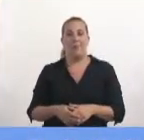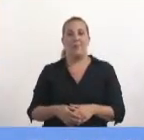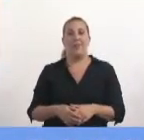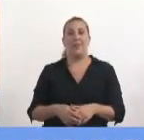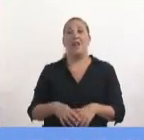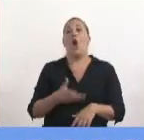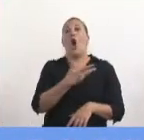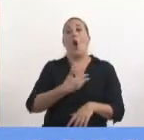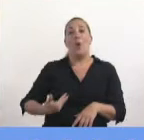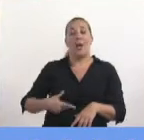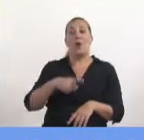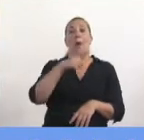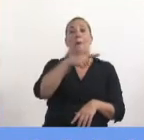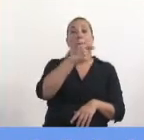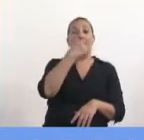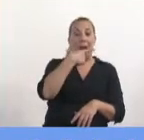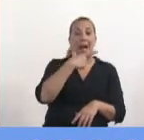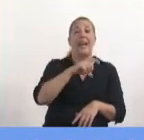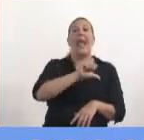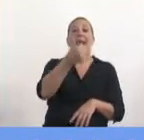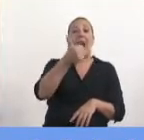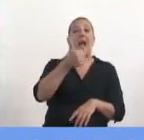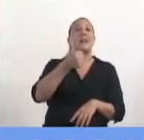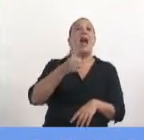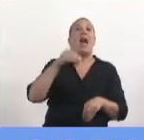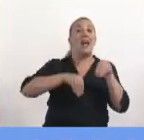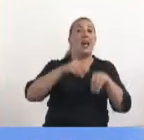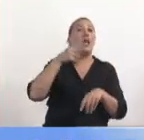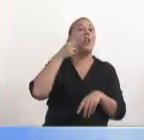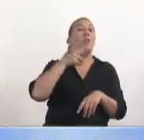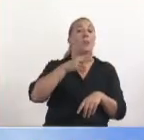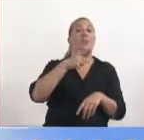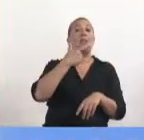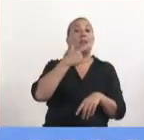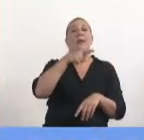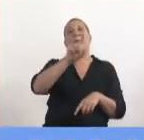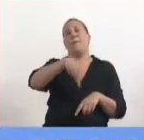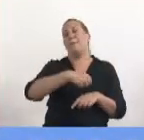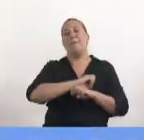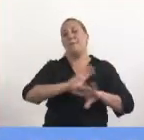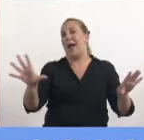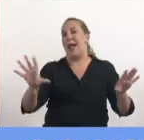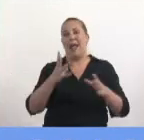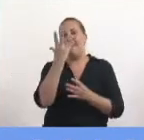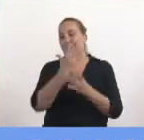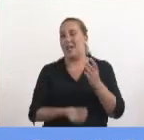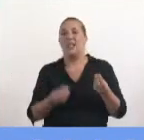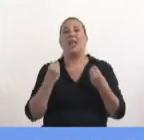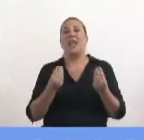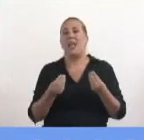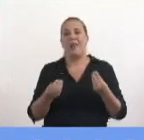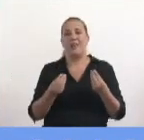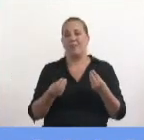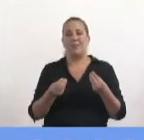gobierno anterior las elecciones del 17 y ahí empieza y comete el grave error, que es